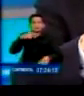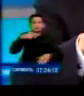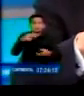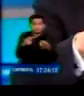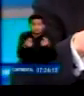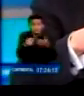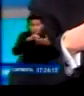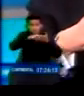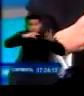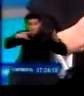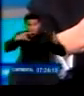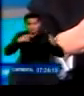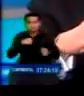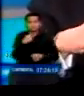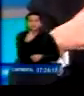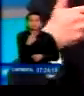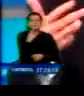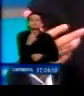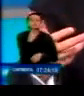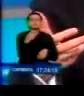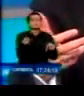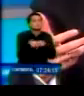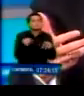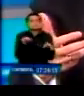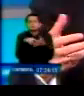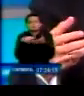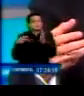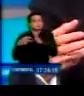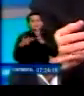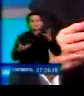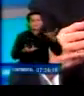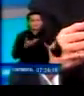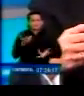electrónica iba a generar